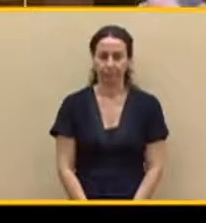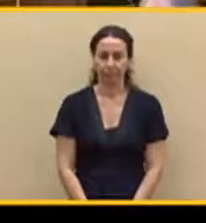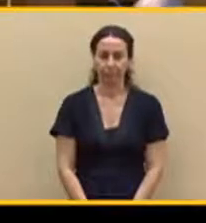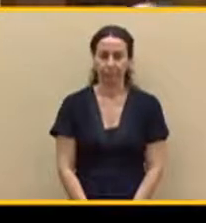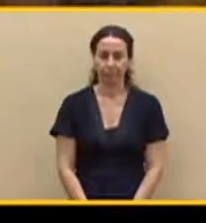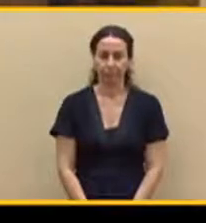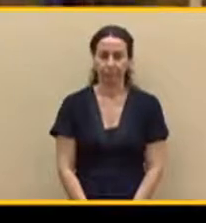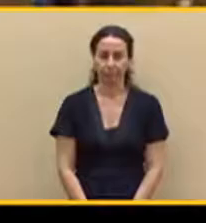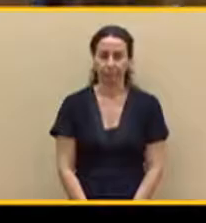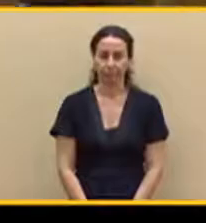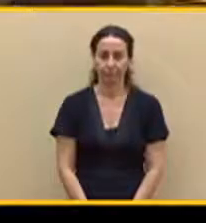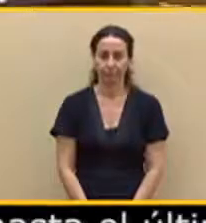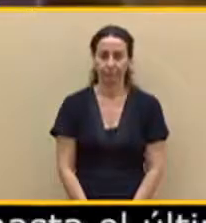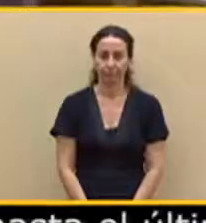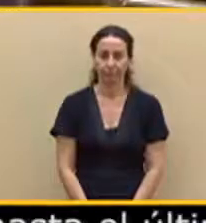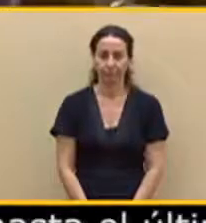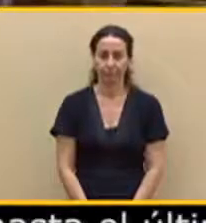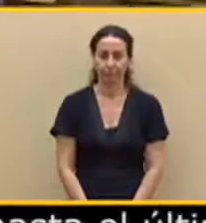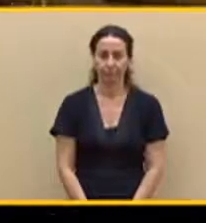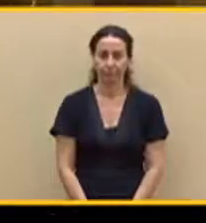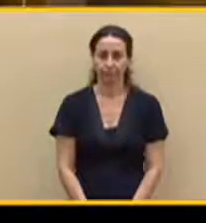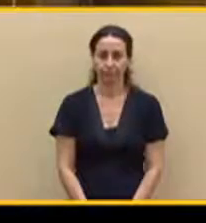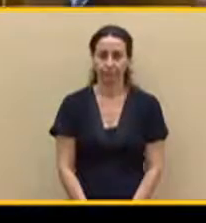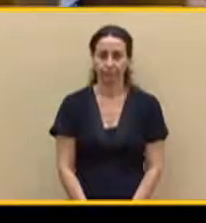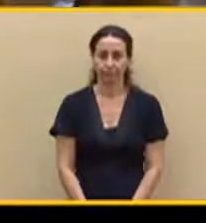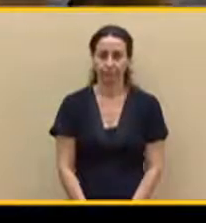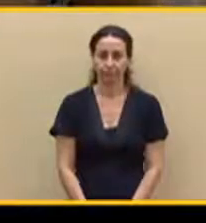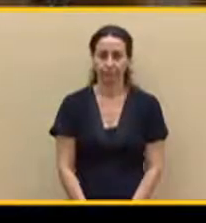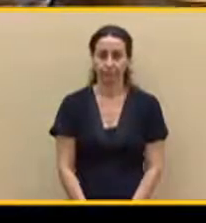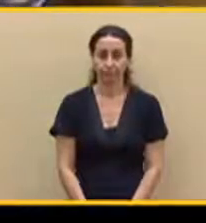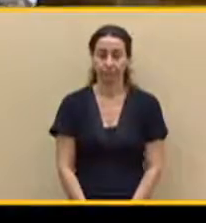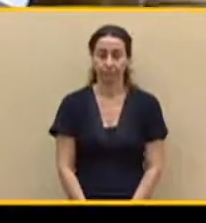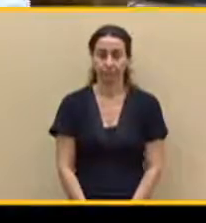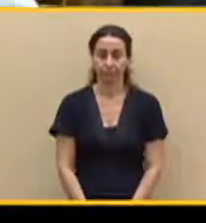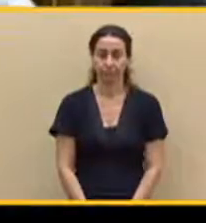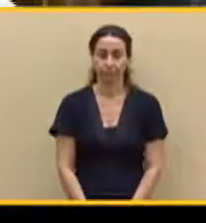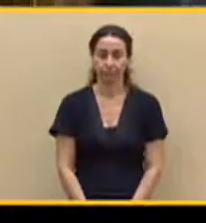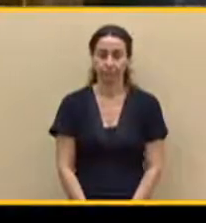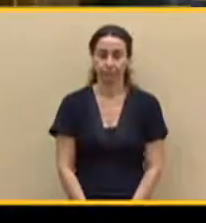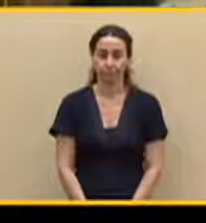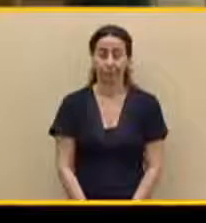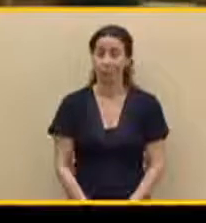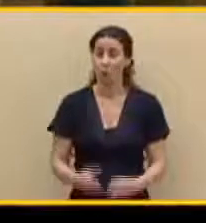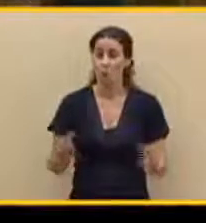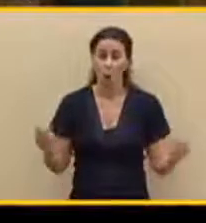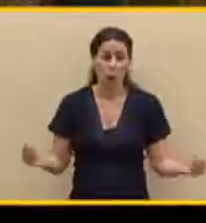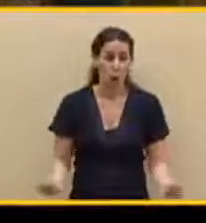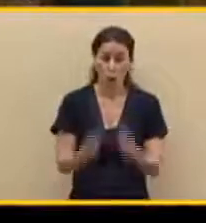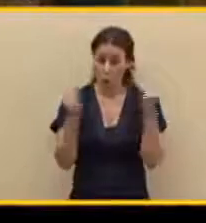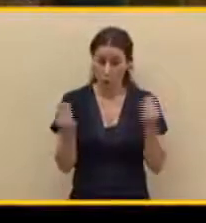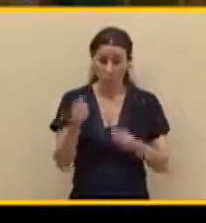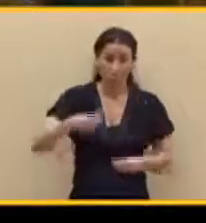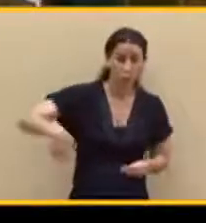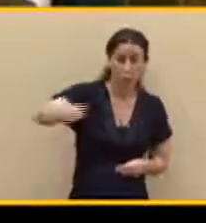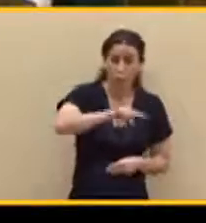Lo mejor Lo mejor que ustedes podrían hacer